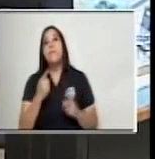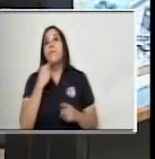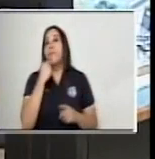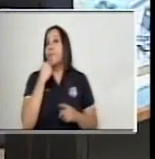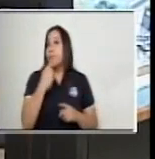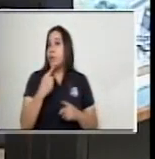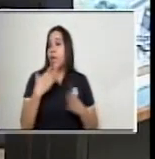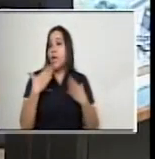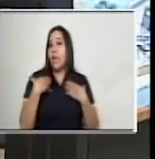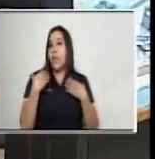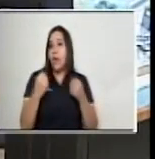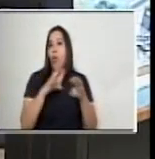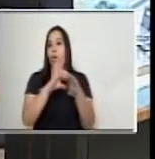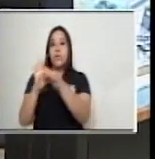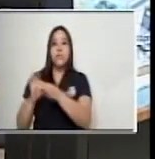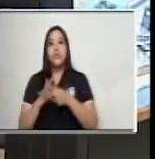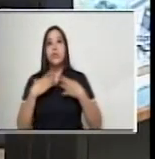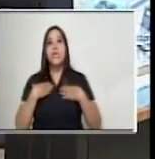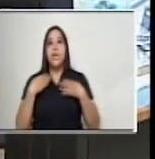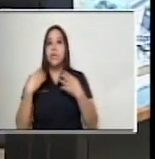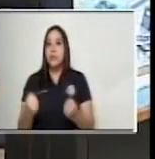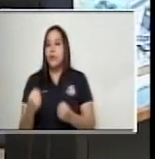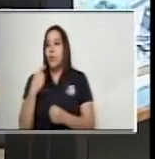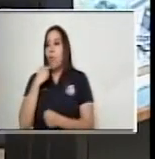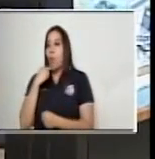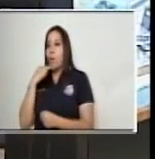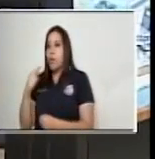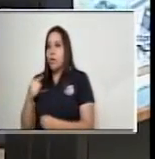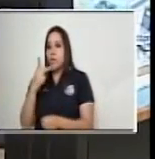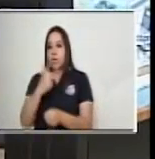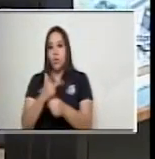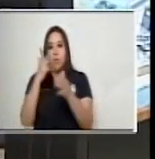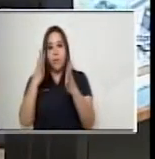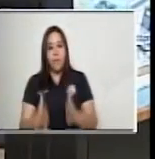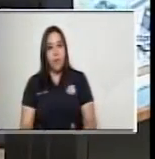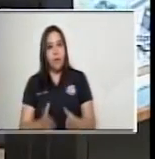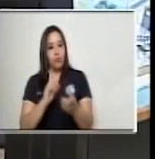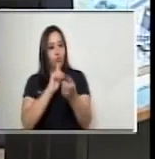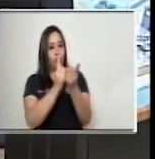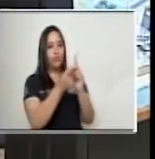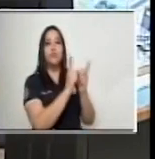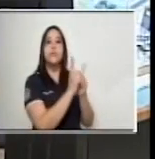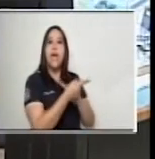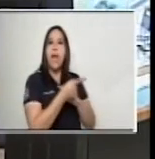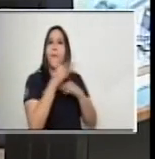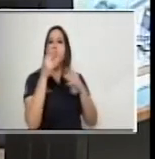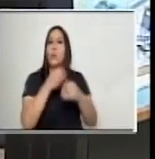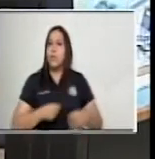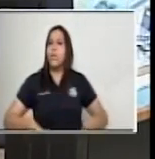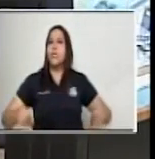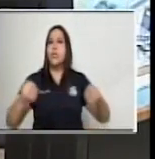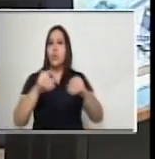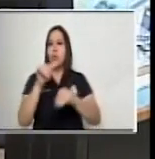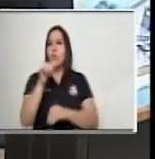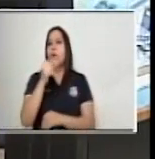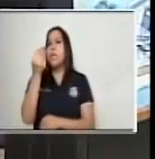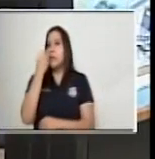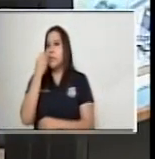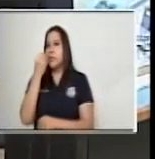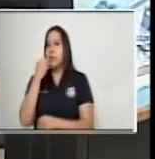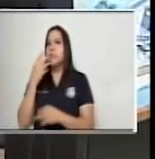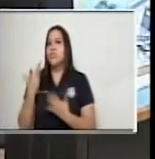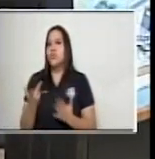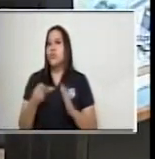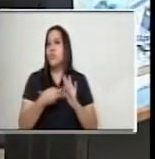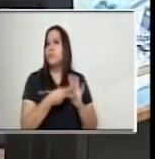2012, los guatemaltecos están atravesando un cambio demográfico, epidemiológico, nutricional y alimentario. ¿Qué